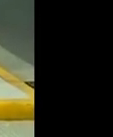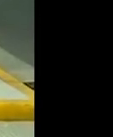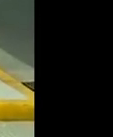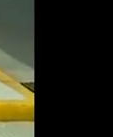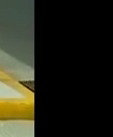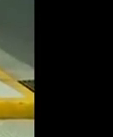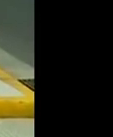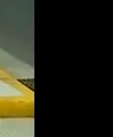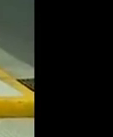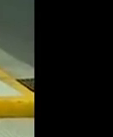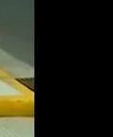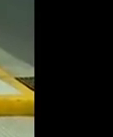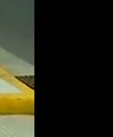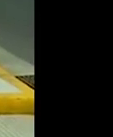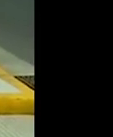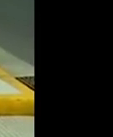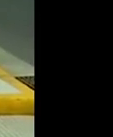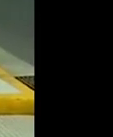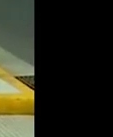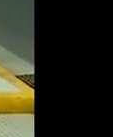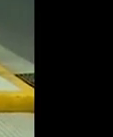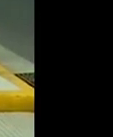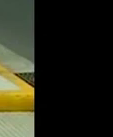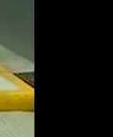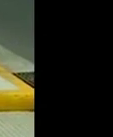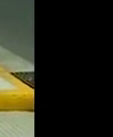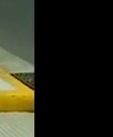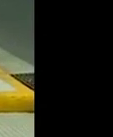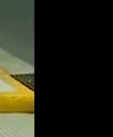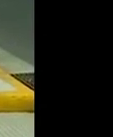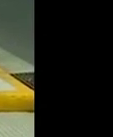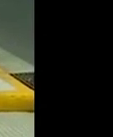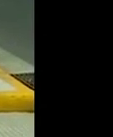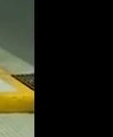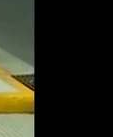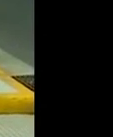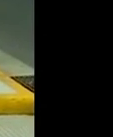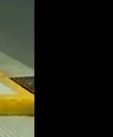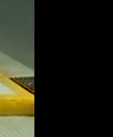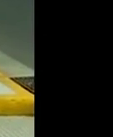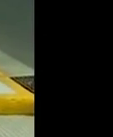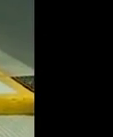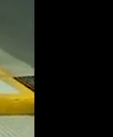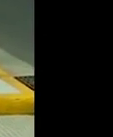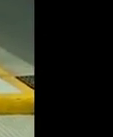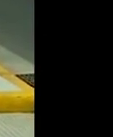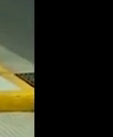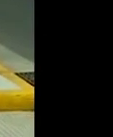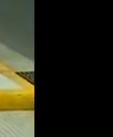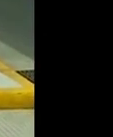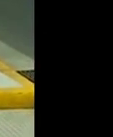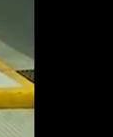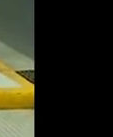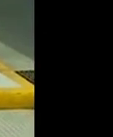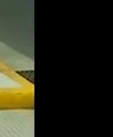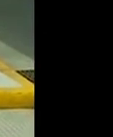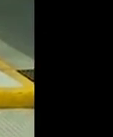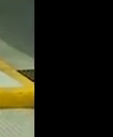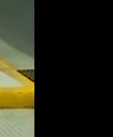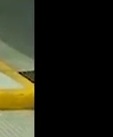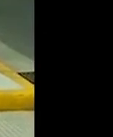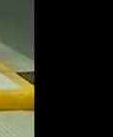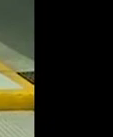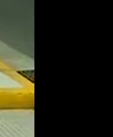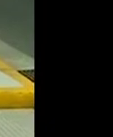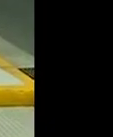quedasen. Pero hoy la situación ha cambiado e incluso pudimos ver varios móviles policiales con altavoces pidiéndole a la gente que se quede en sus lugares.